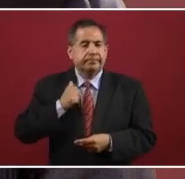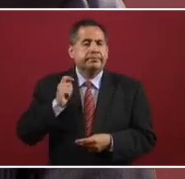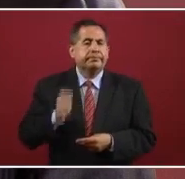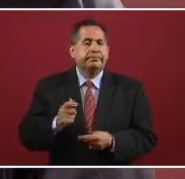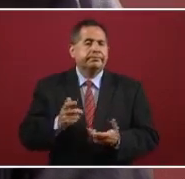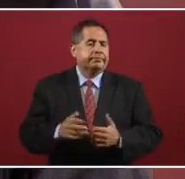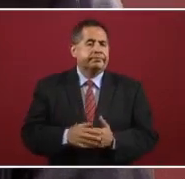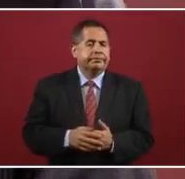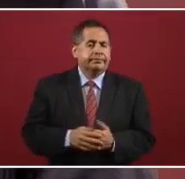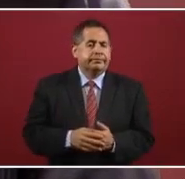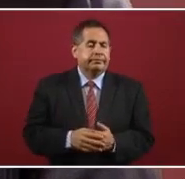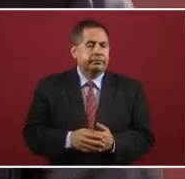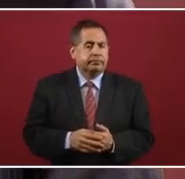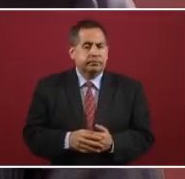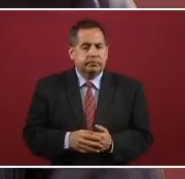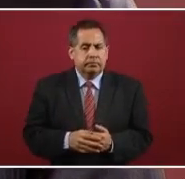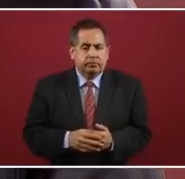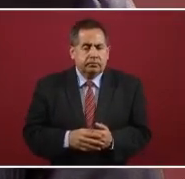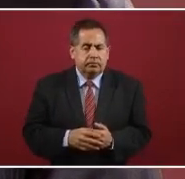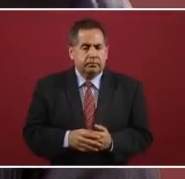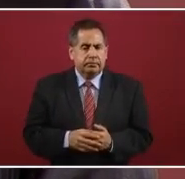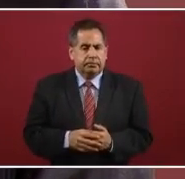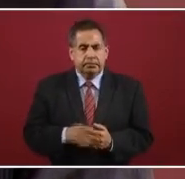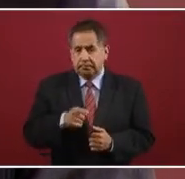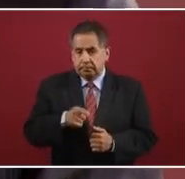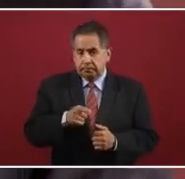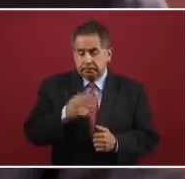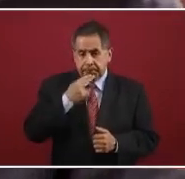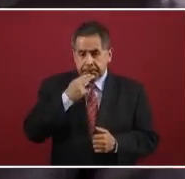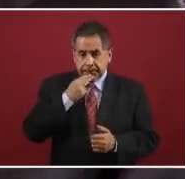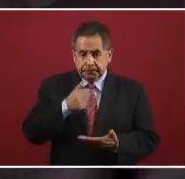va a ayudar